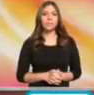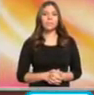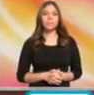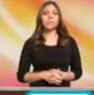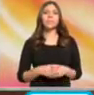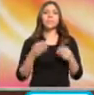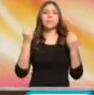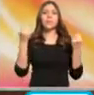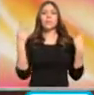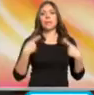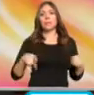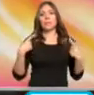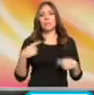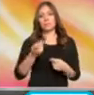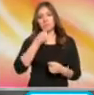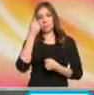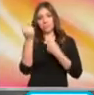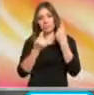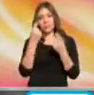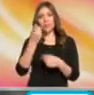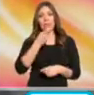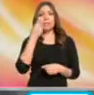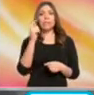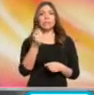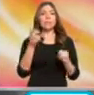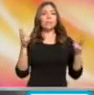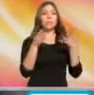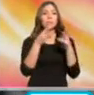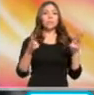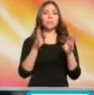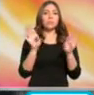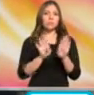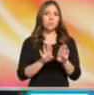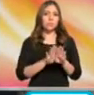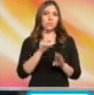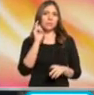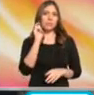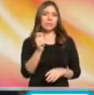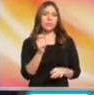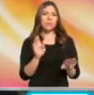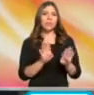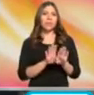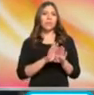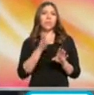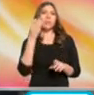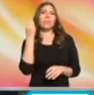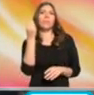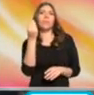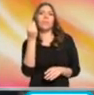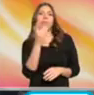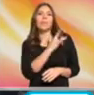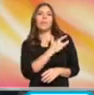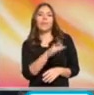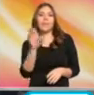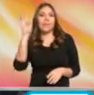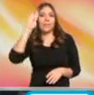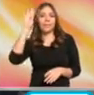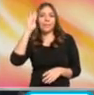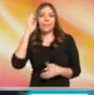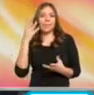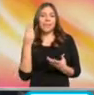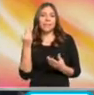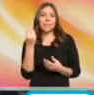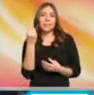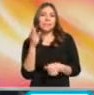Muchos dirán que este tipo de música es algo melosa, algo cursi, pero lo que sí es